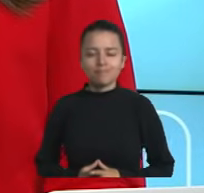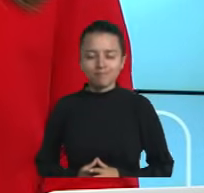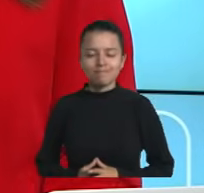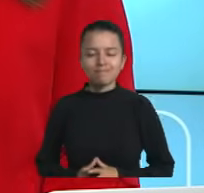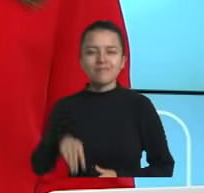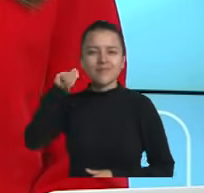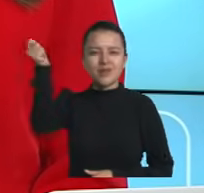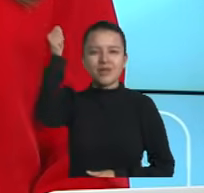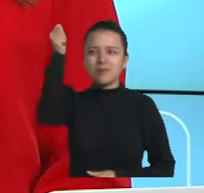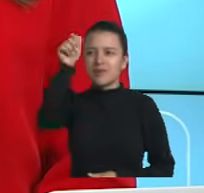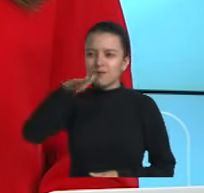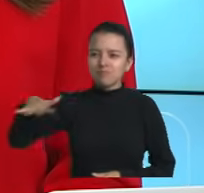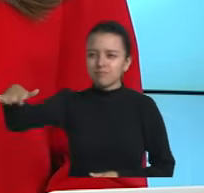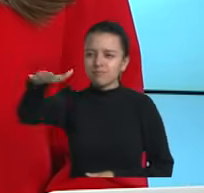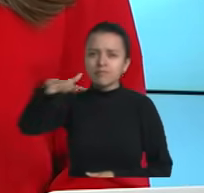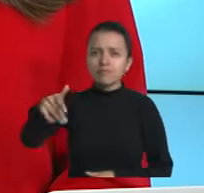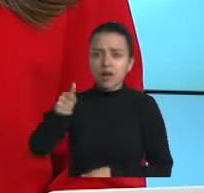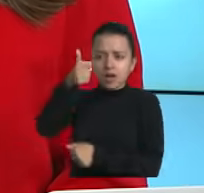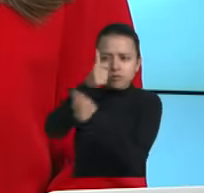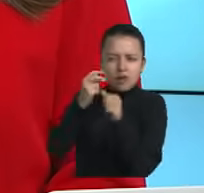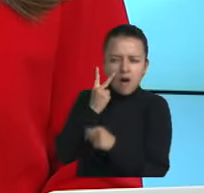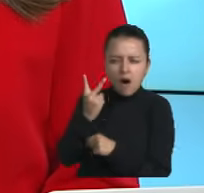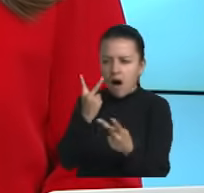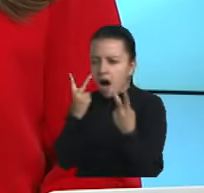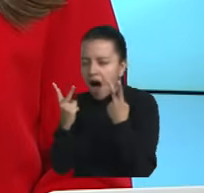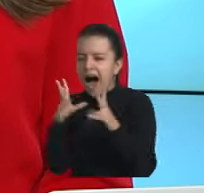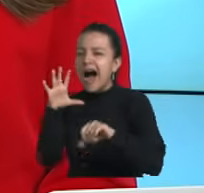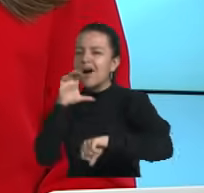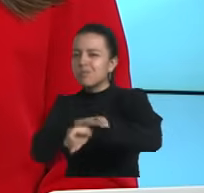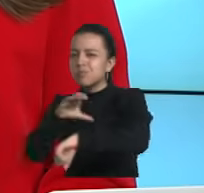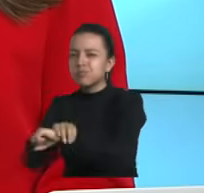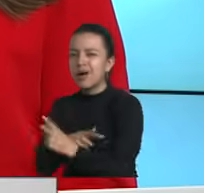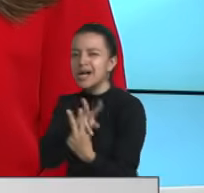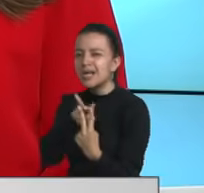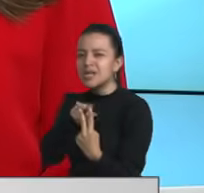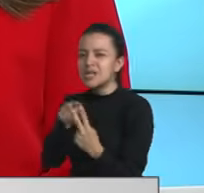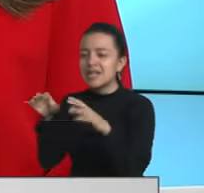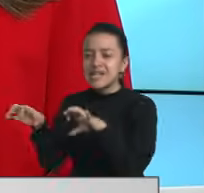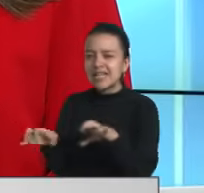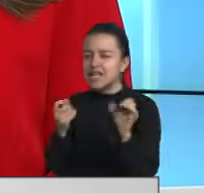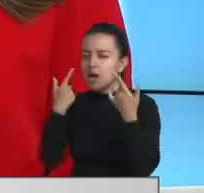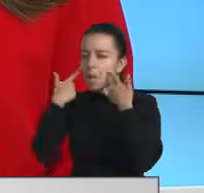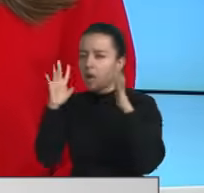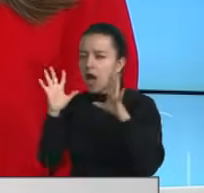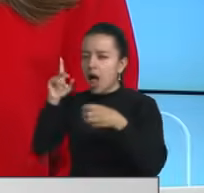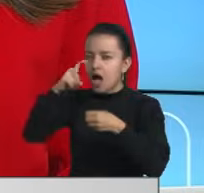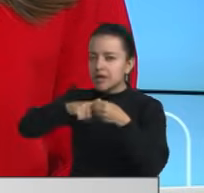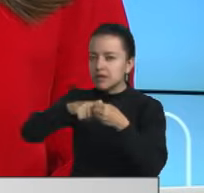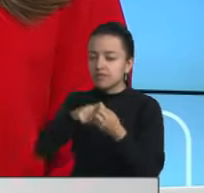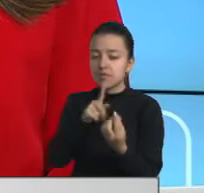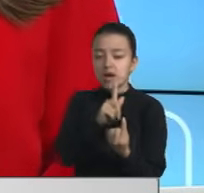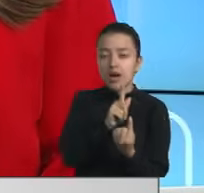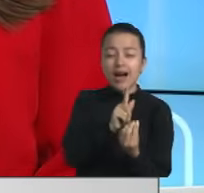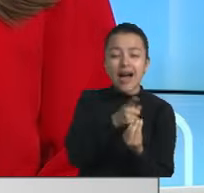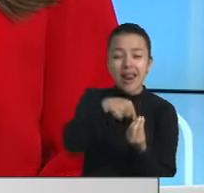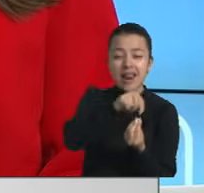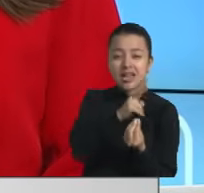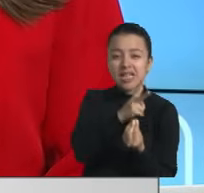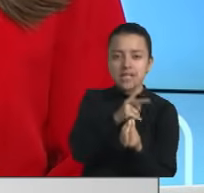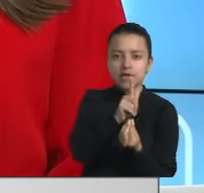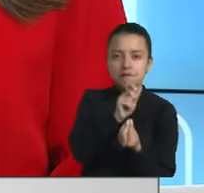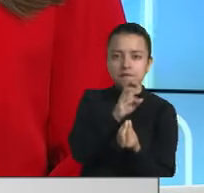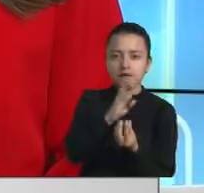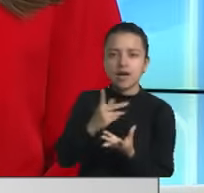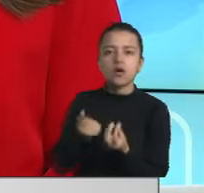En el Meta, las autoridades han logrado la captura de dos individuos presuntamente vinculados tanto a las FARC como al Clan del Golfo. Se